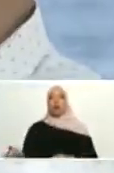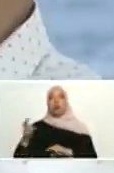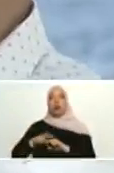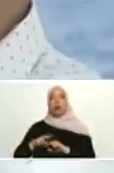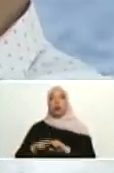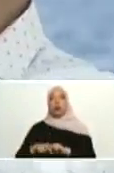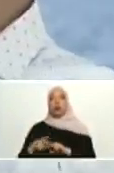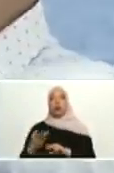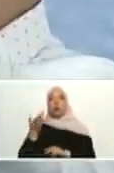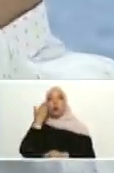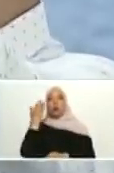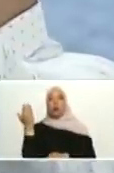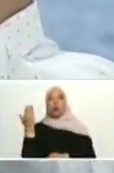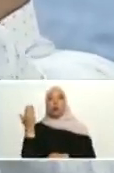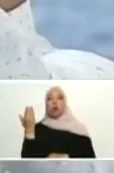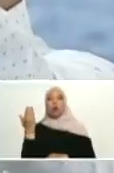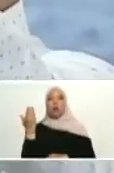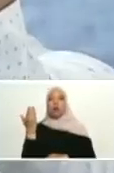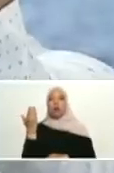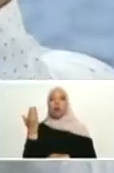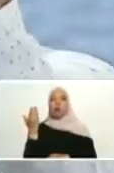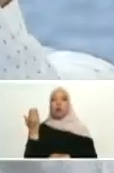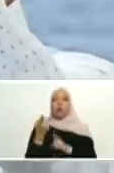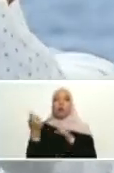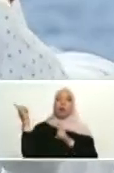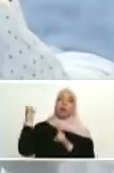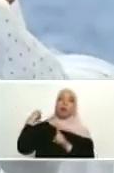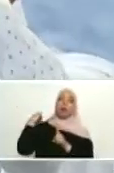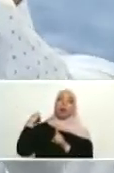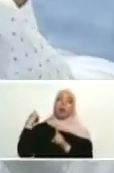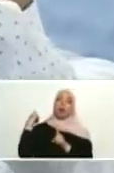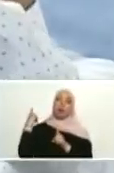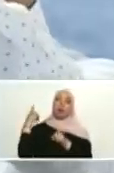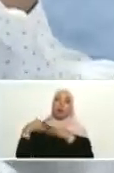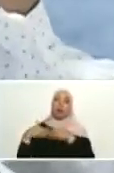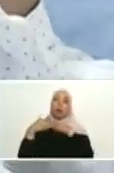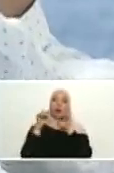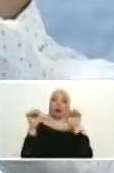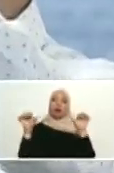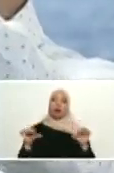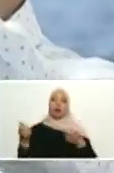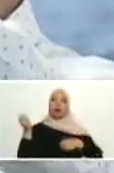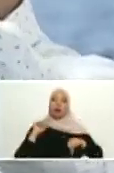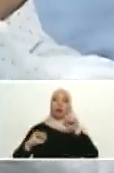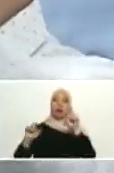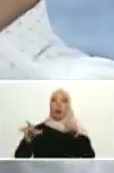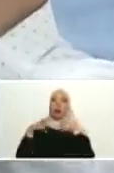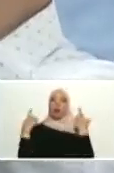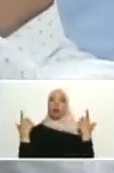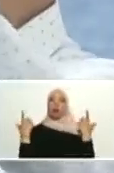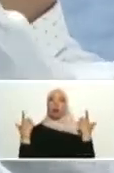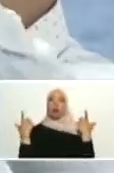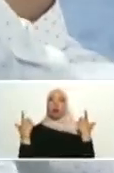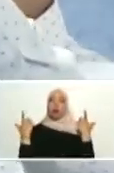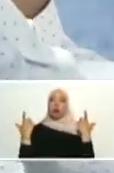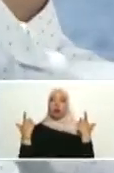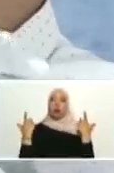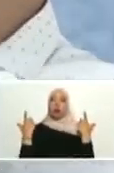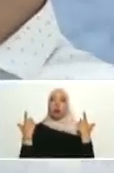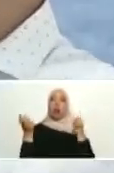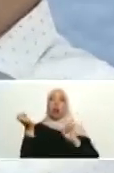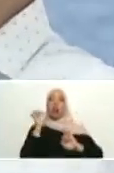tiene a la espalda. El fortín del sistema defensivo de La Guaira, que ha sido